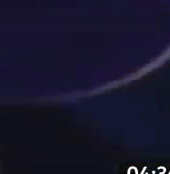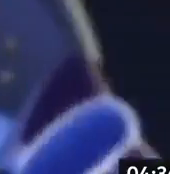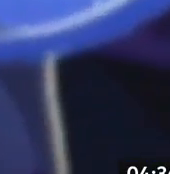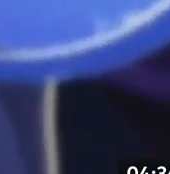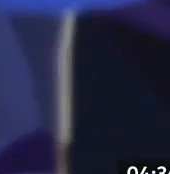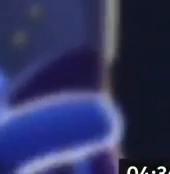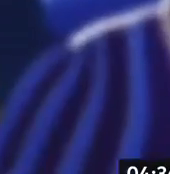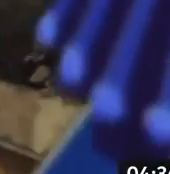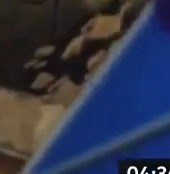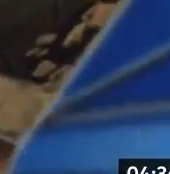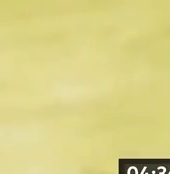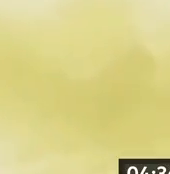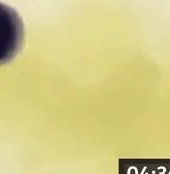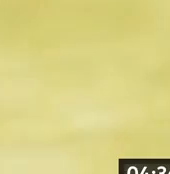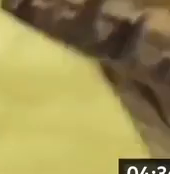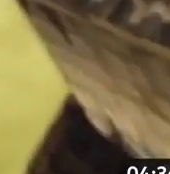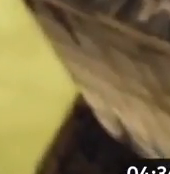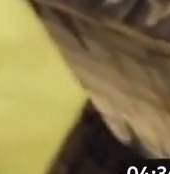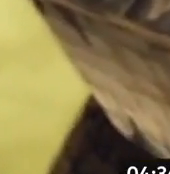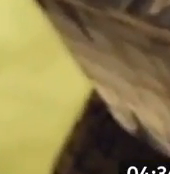¡Ten cuidado!